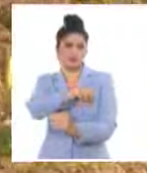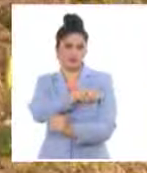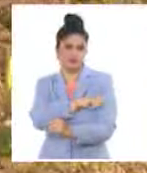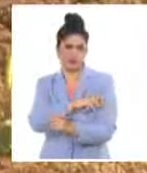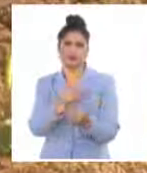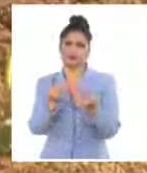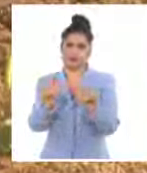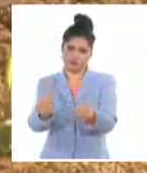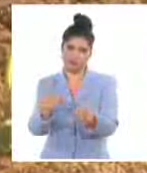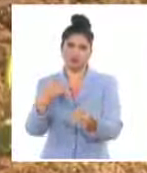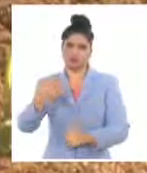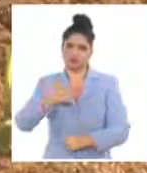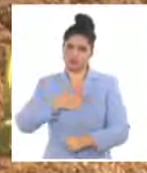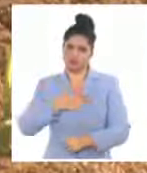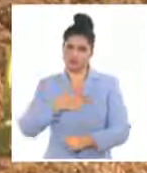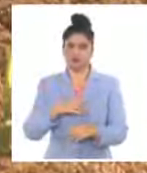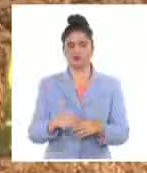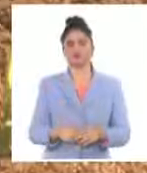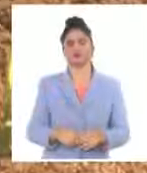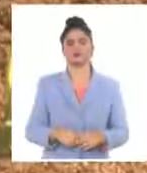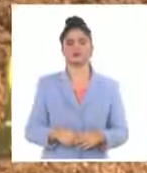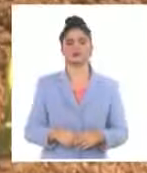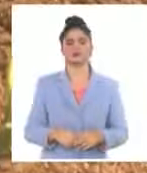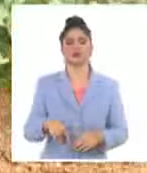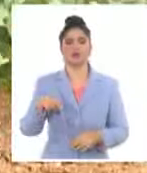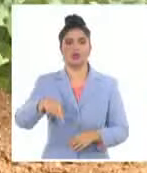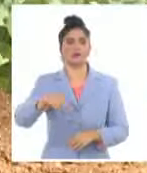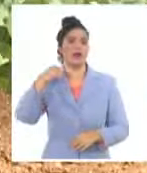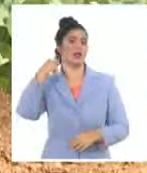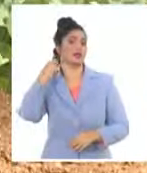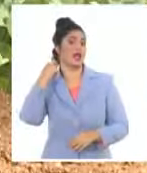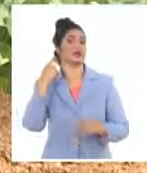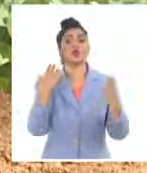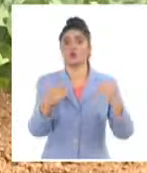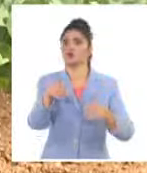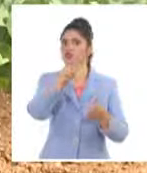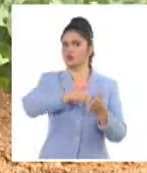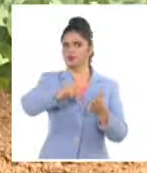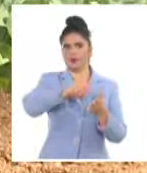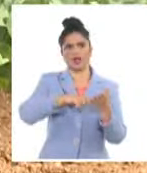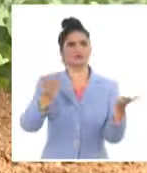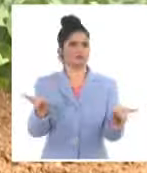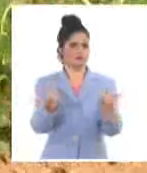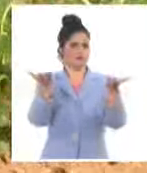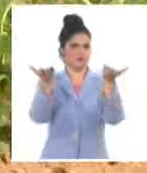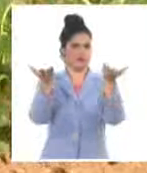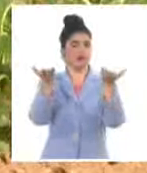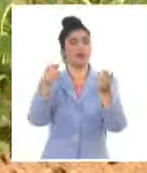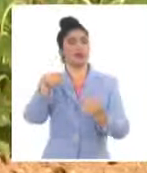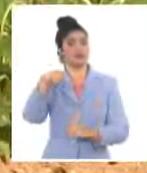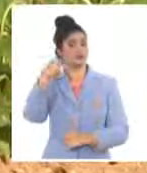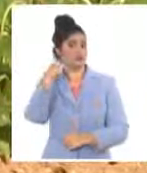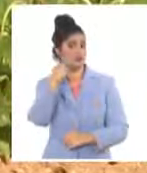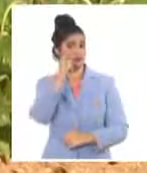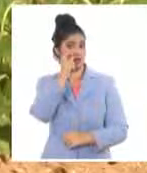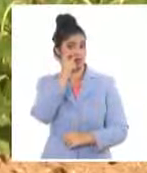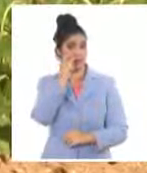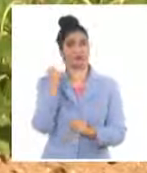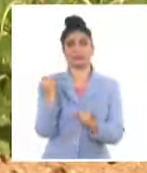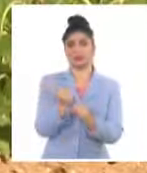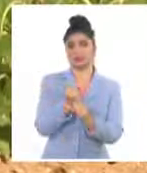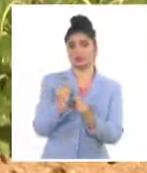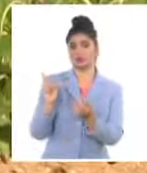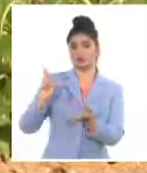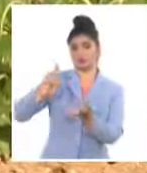vulnerable del municipio. Para el 2024, muchos son los retos de este productor tunero, asociado a la